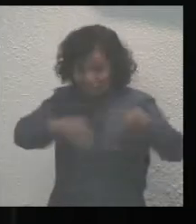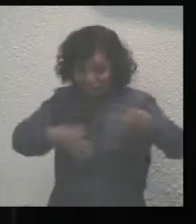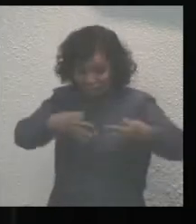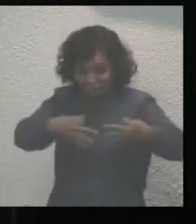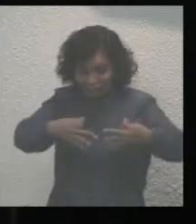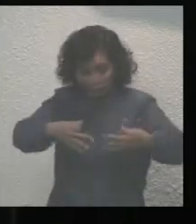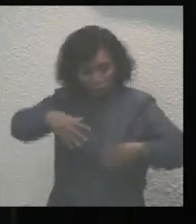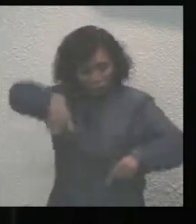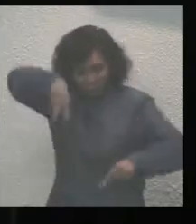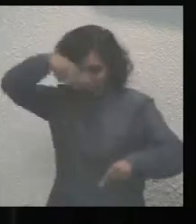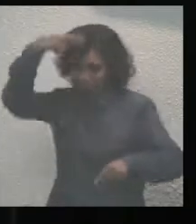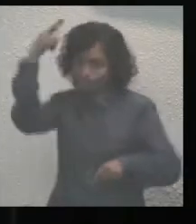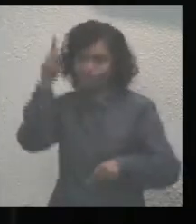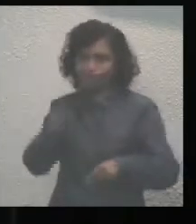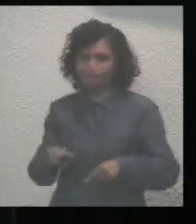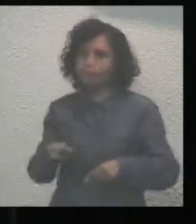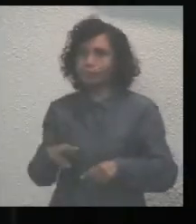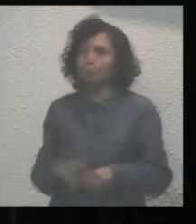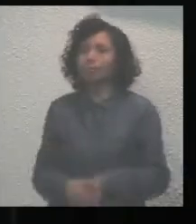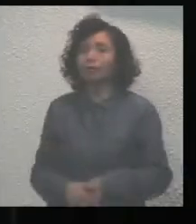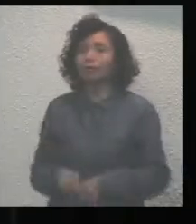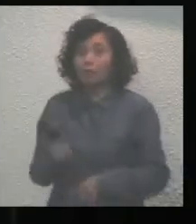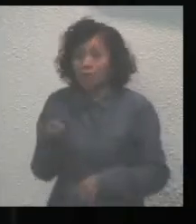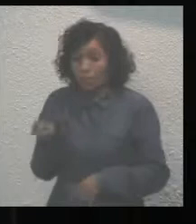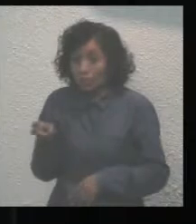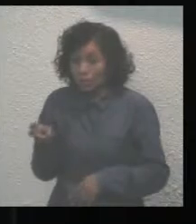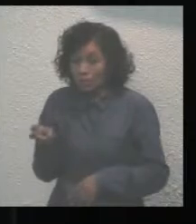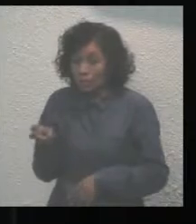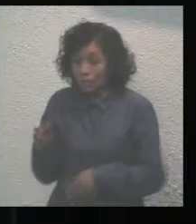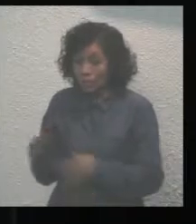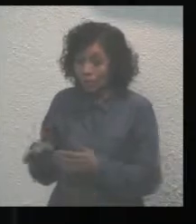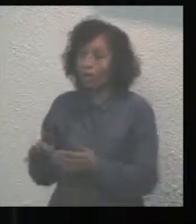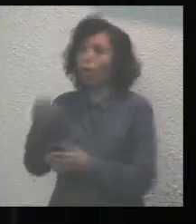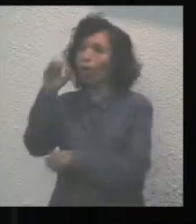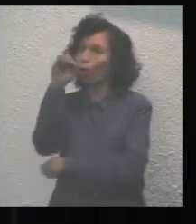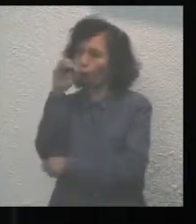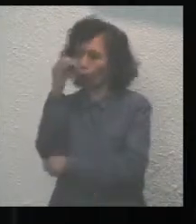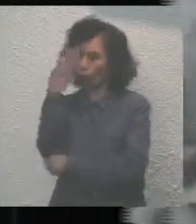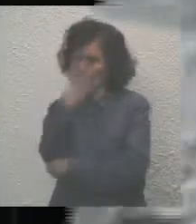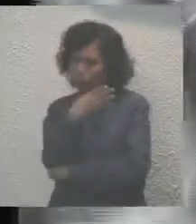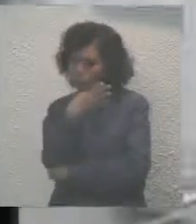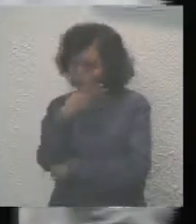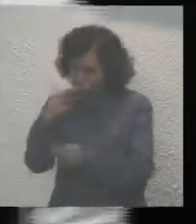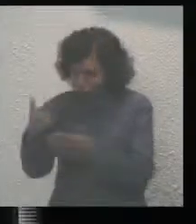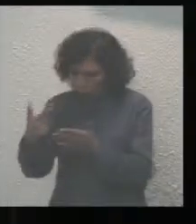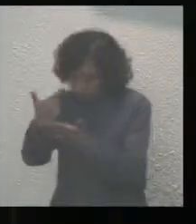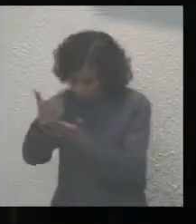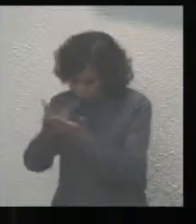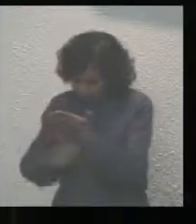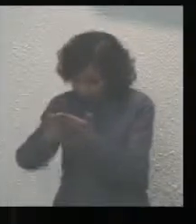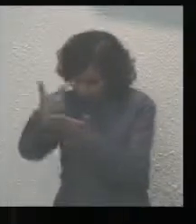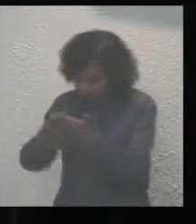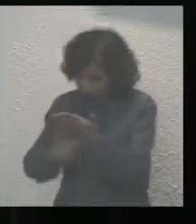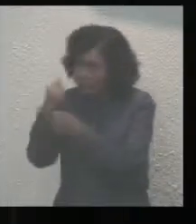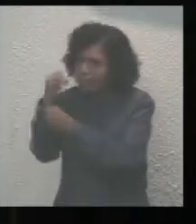judicialización. Este caso está perfectamente integrado en Otompe Blanco, bajo una carpeta de